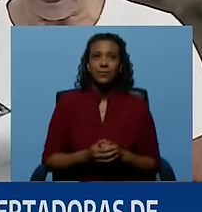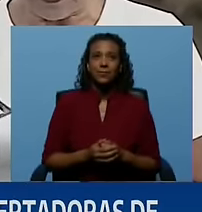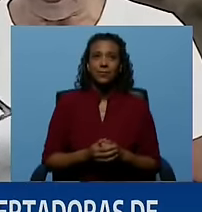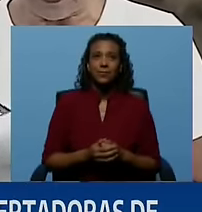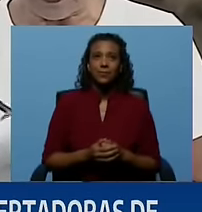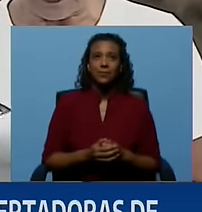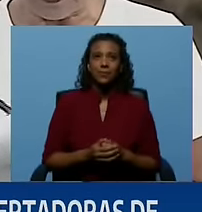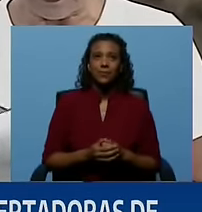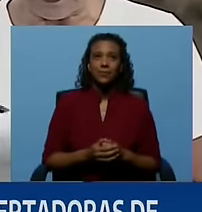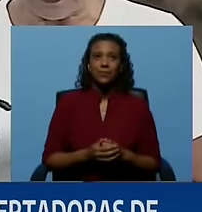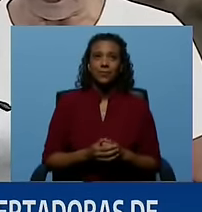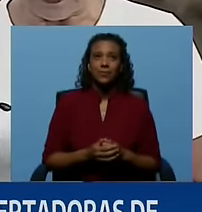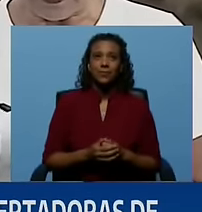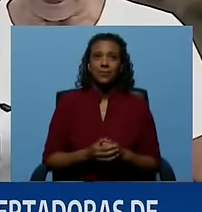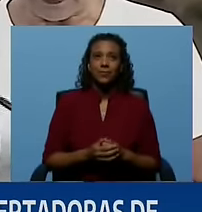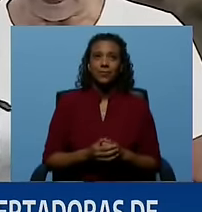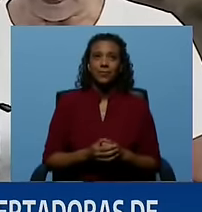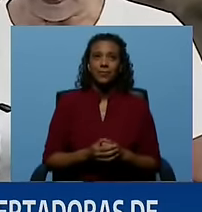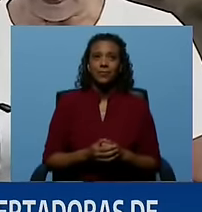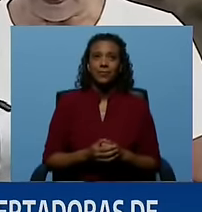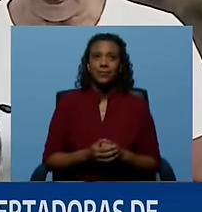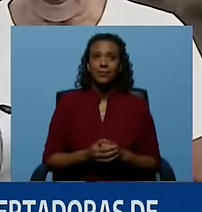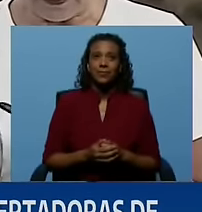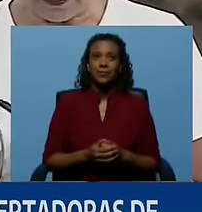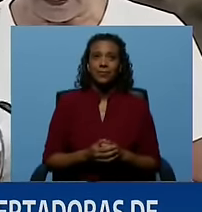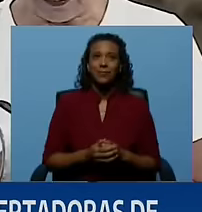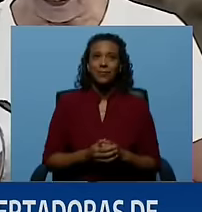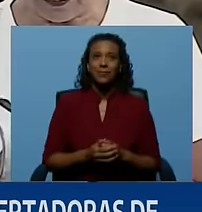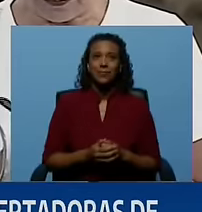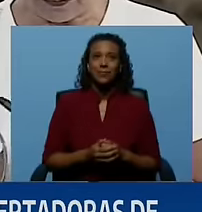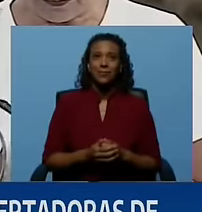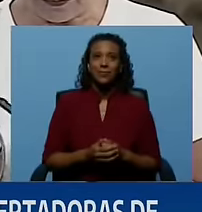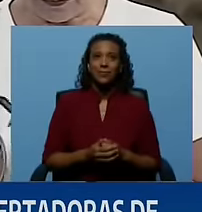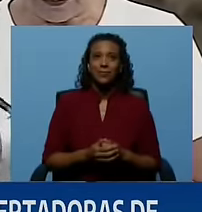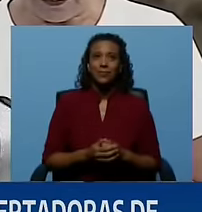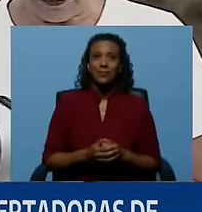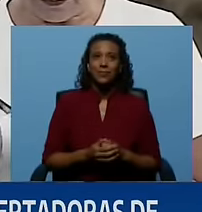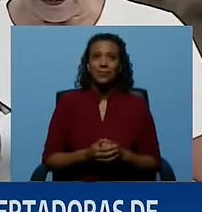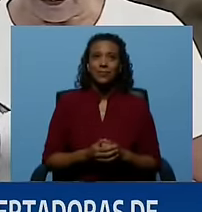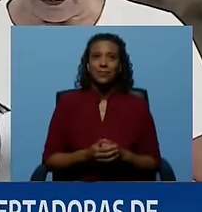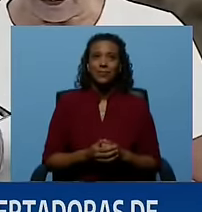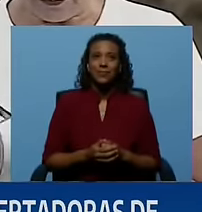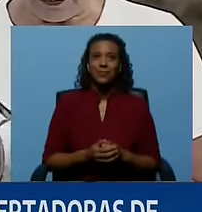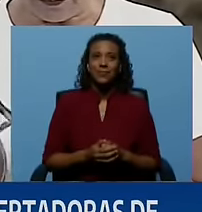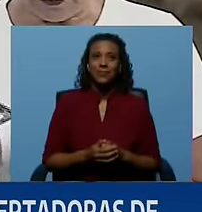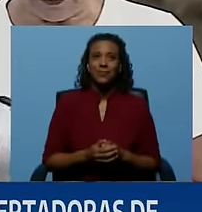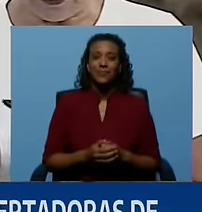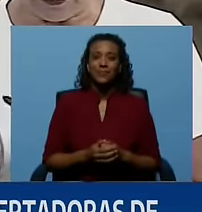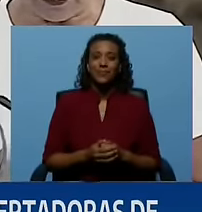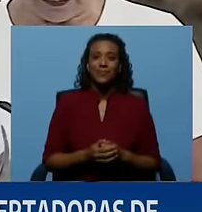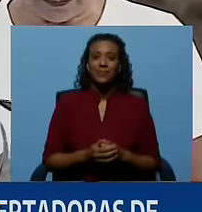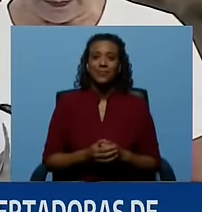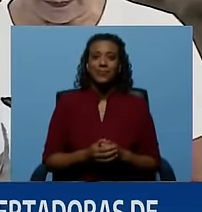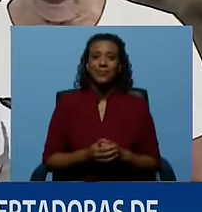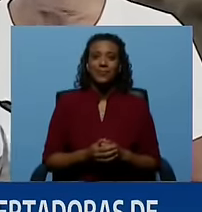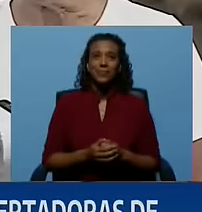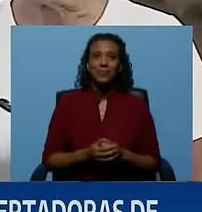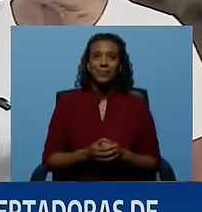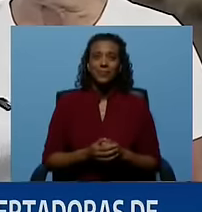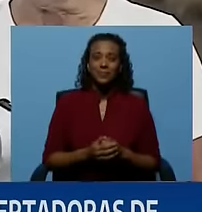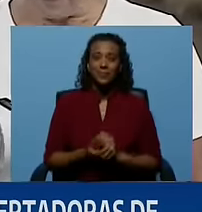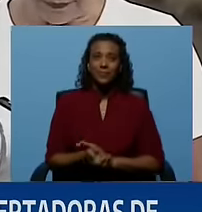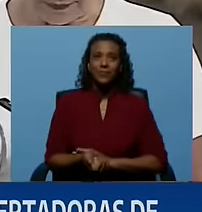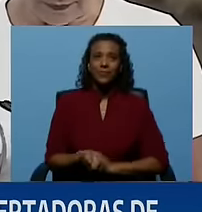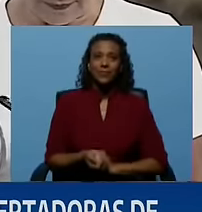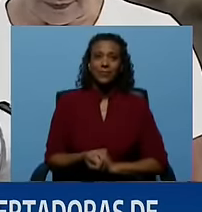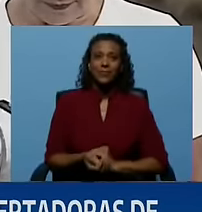the Bolivarian government of Venezuela, the president Nicolás Maduro, who treats me like a daughter. I feel